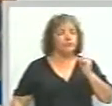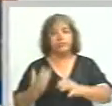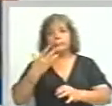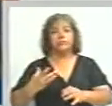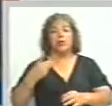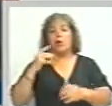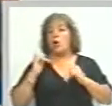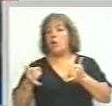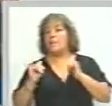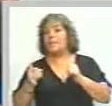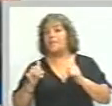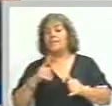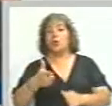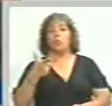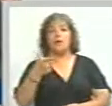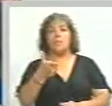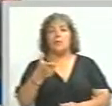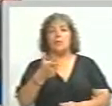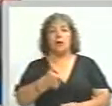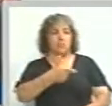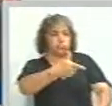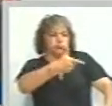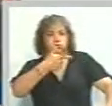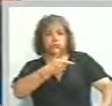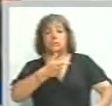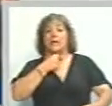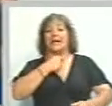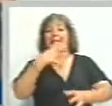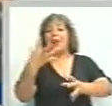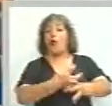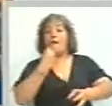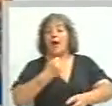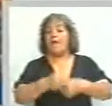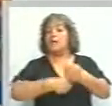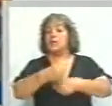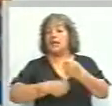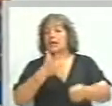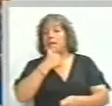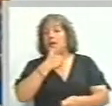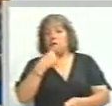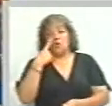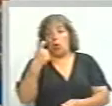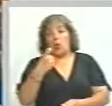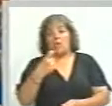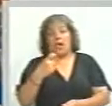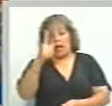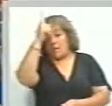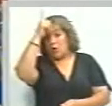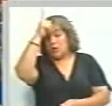muchacho con un arma de fuego con la intención de robarle la bicicleta. Aparentemente no se dio cuenta que era policía,